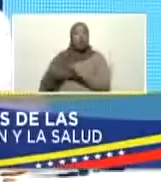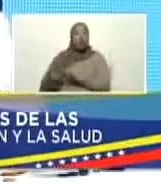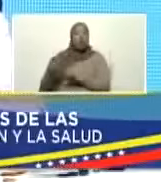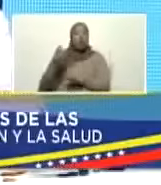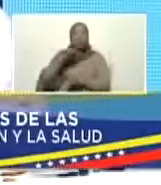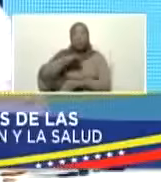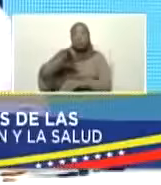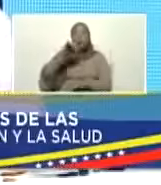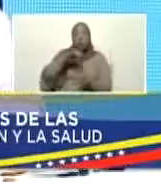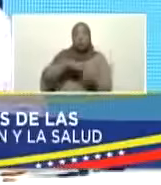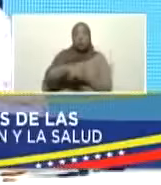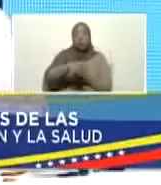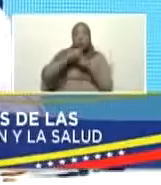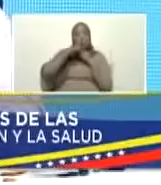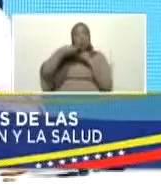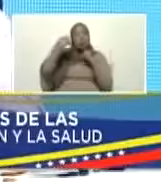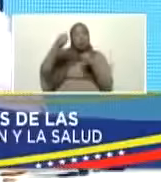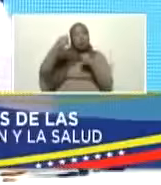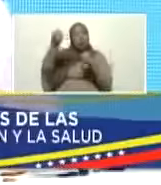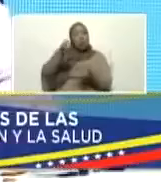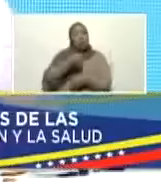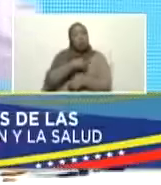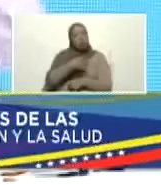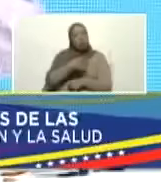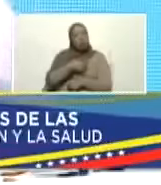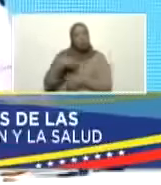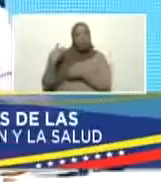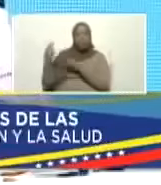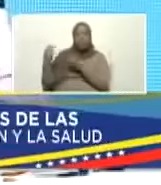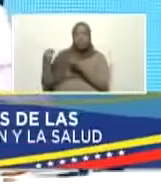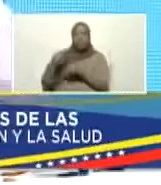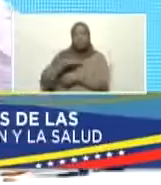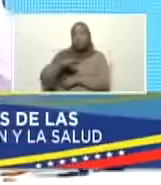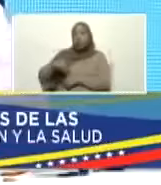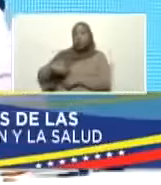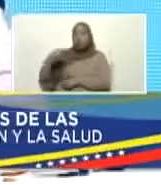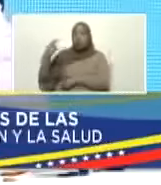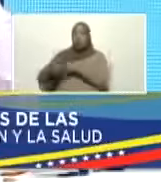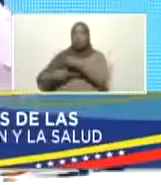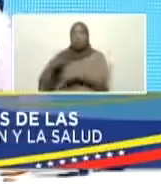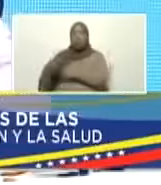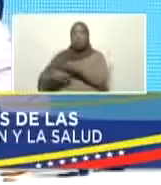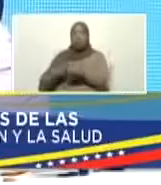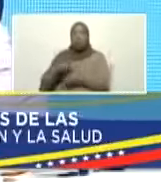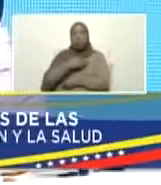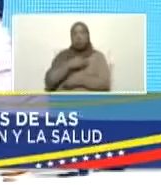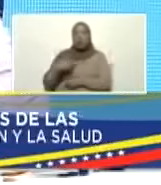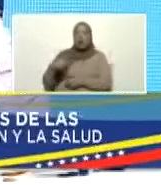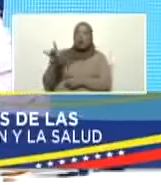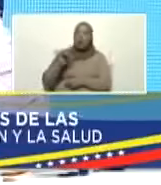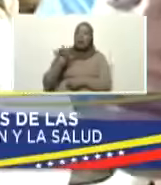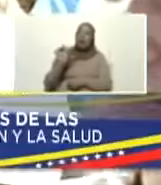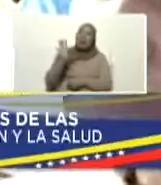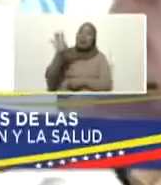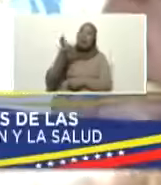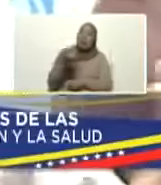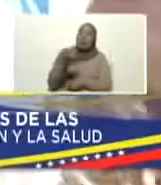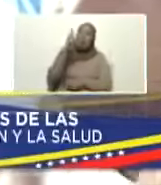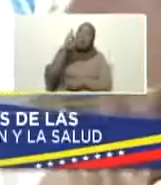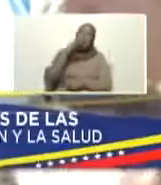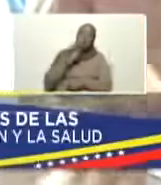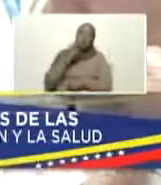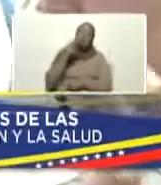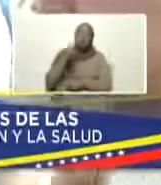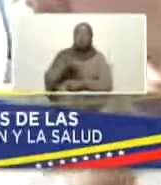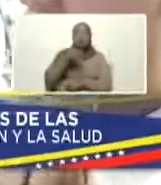en sus luchas, en sus dolores y su esperanza, somos nosotros, los patriotas, los bolivarianos. El que